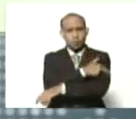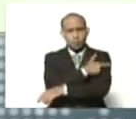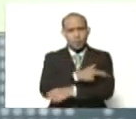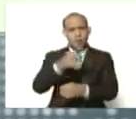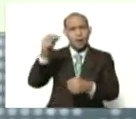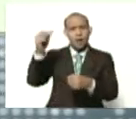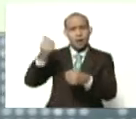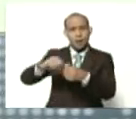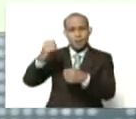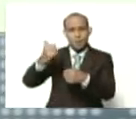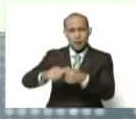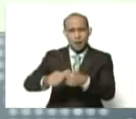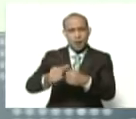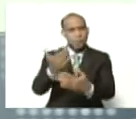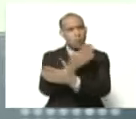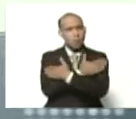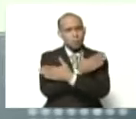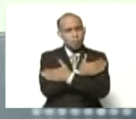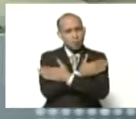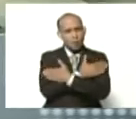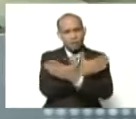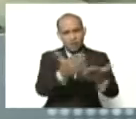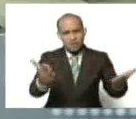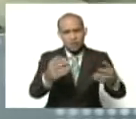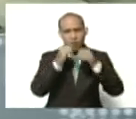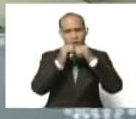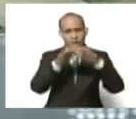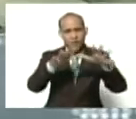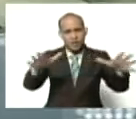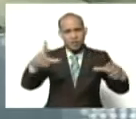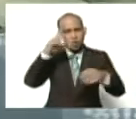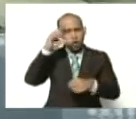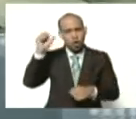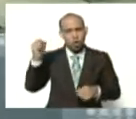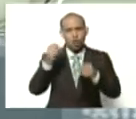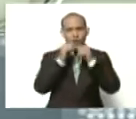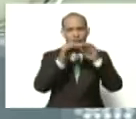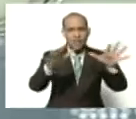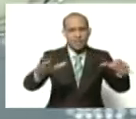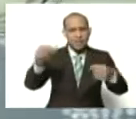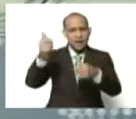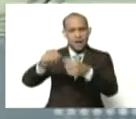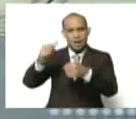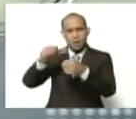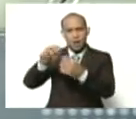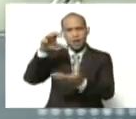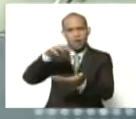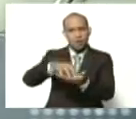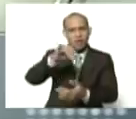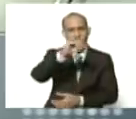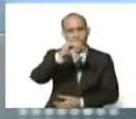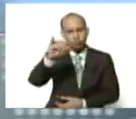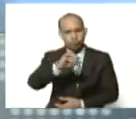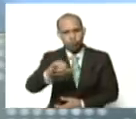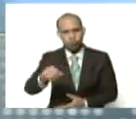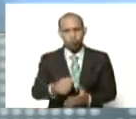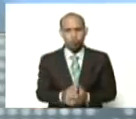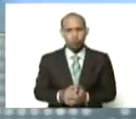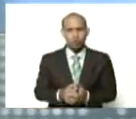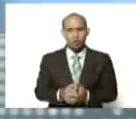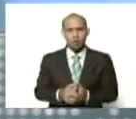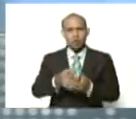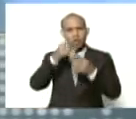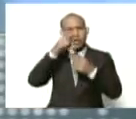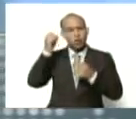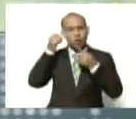Maracaibo. Felicidades, bendiciones y que Dios bendiga a Maracaibo y al estado Zulia. Y que Dios te bendiga a ti y